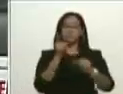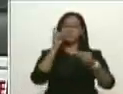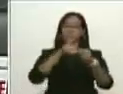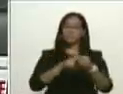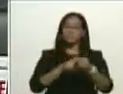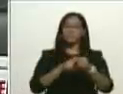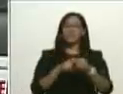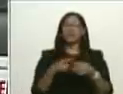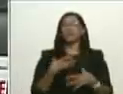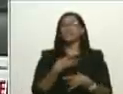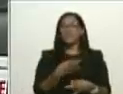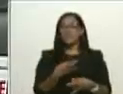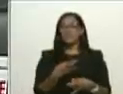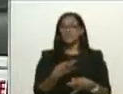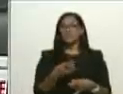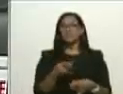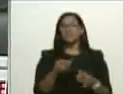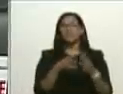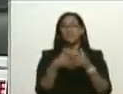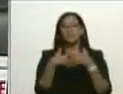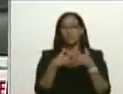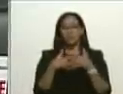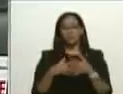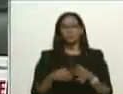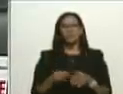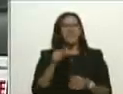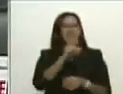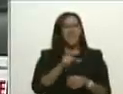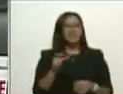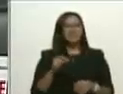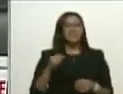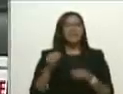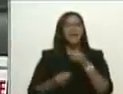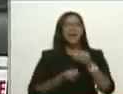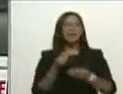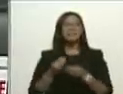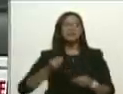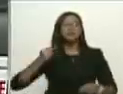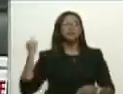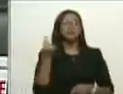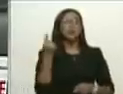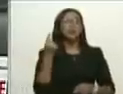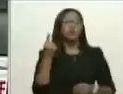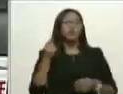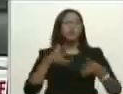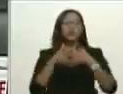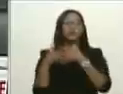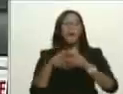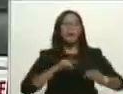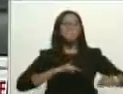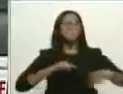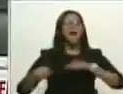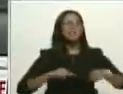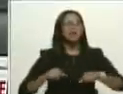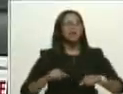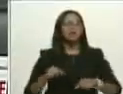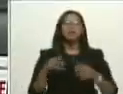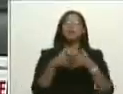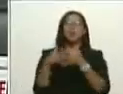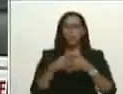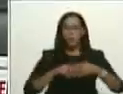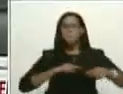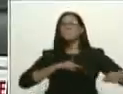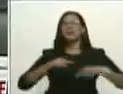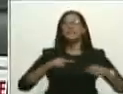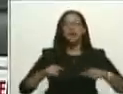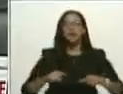gringos. Esto es la gente que hace solo lo que los gringos mandan. Y los gringos mandaron